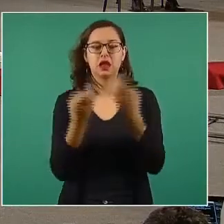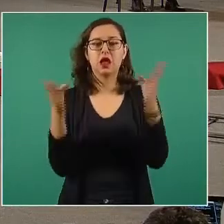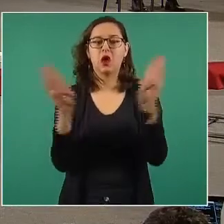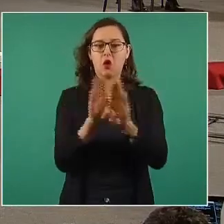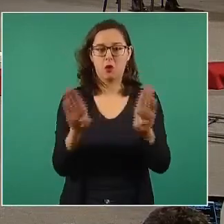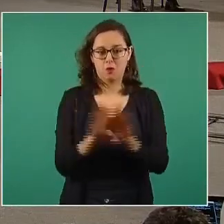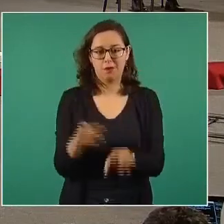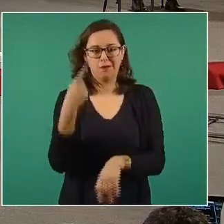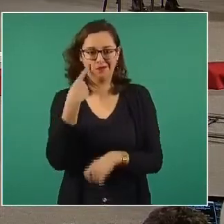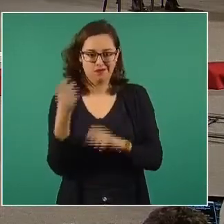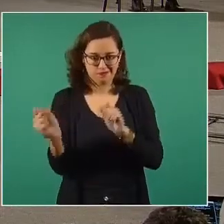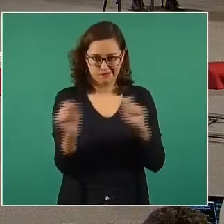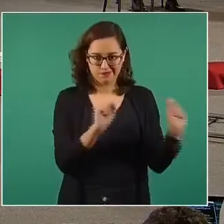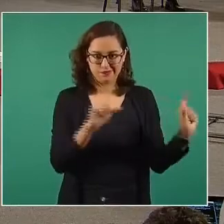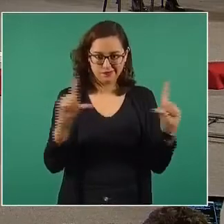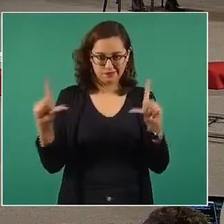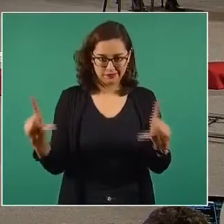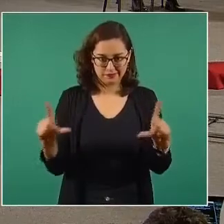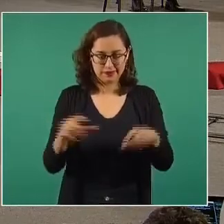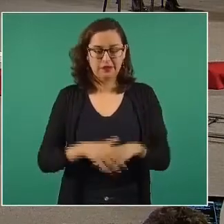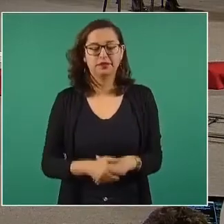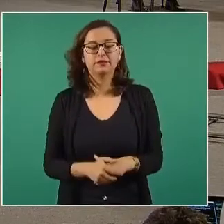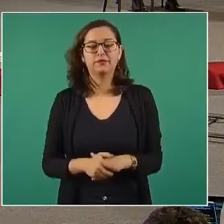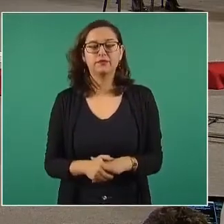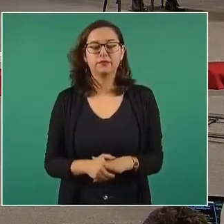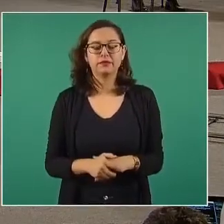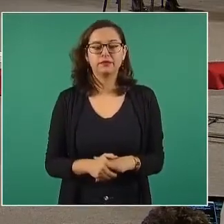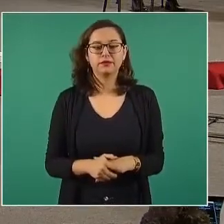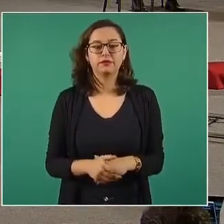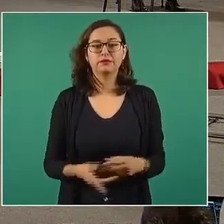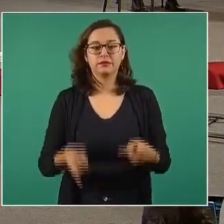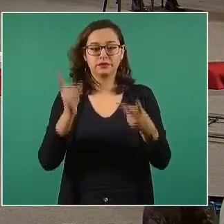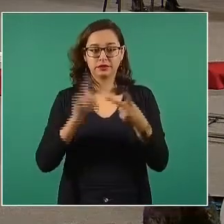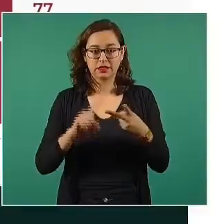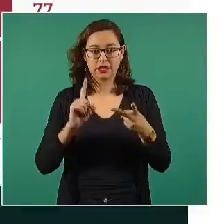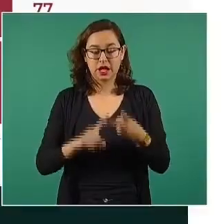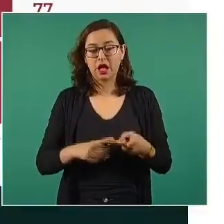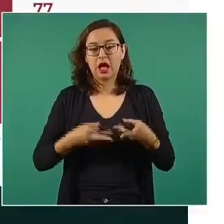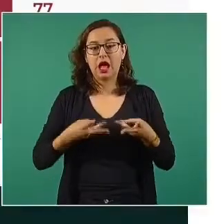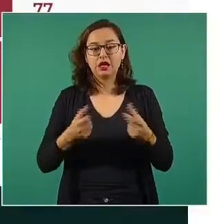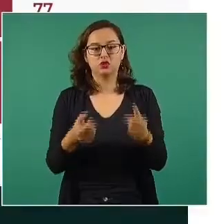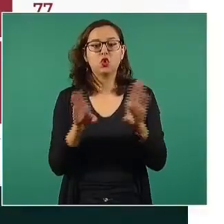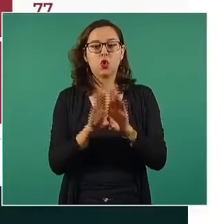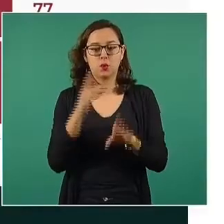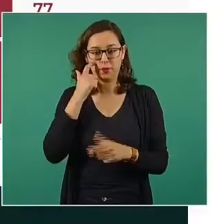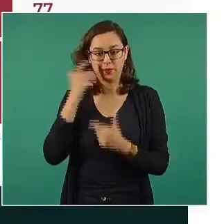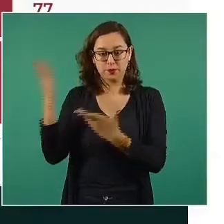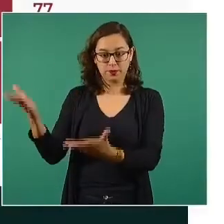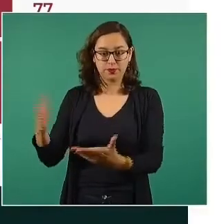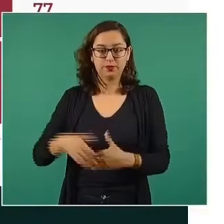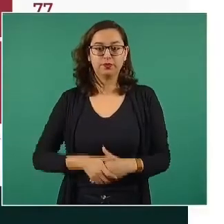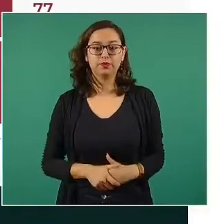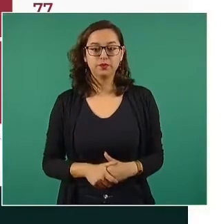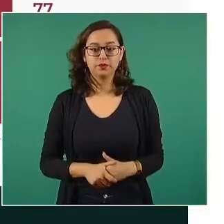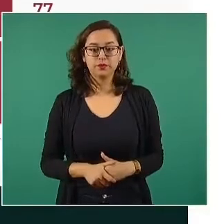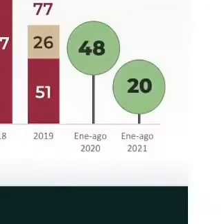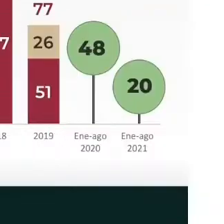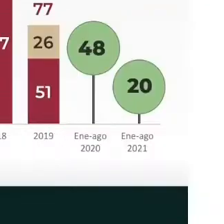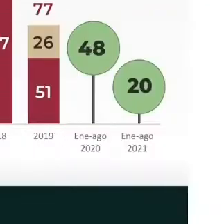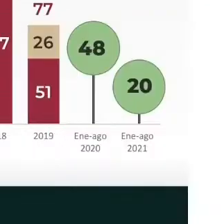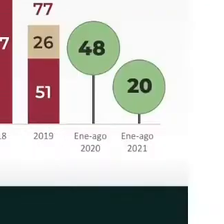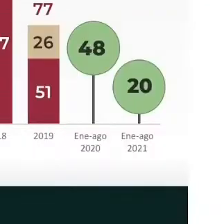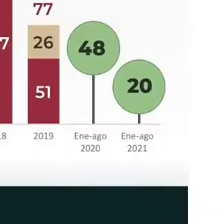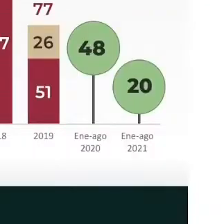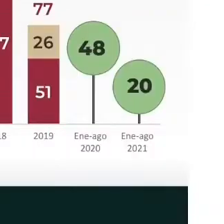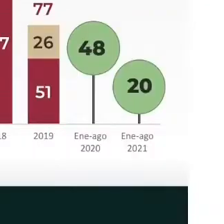de emergencia. En la segunda, cómo se gastaba el dinero. Antes se destinaba mucho